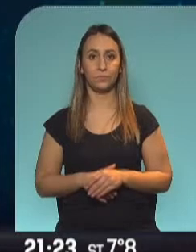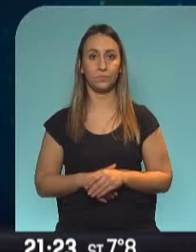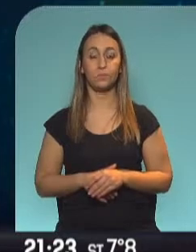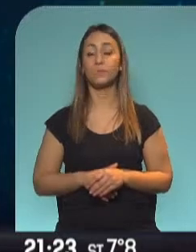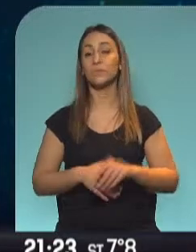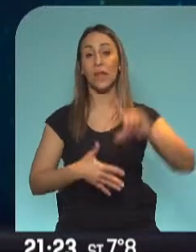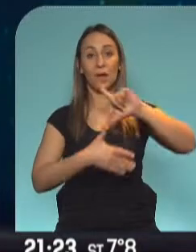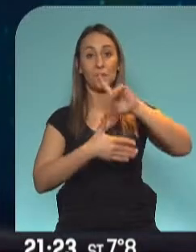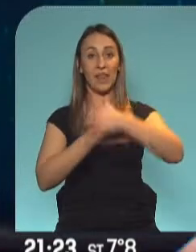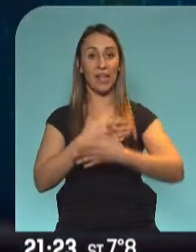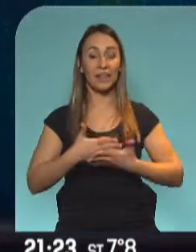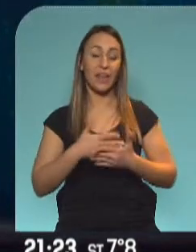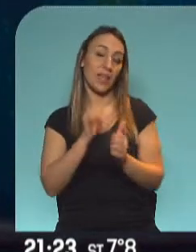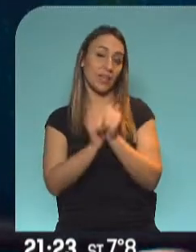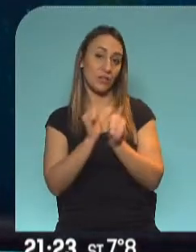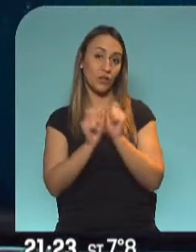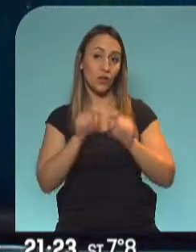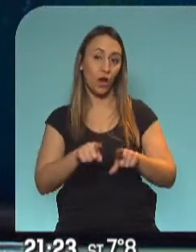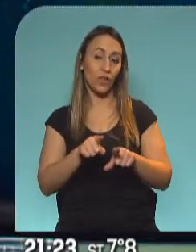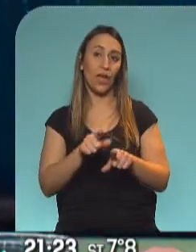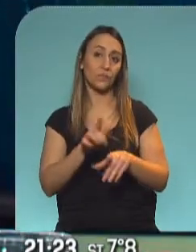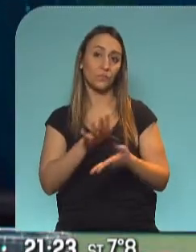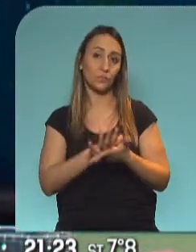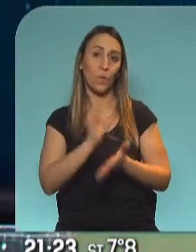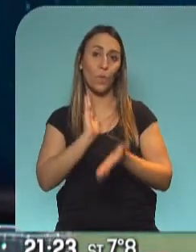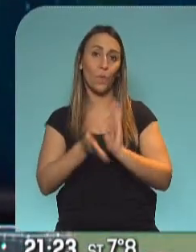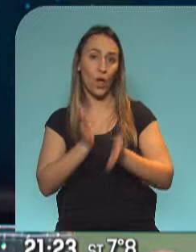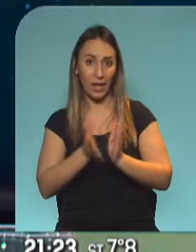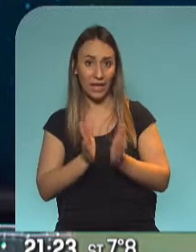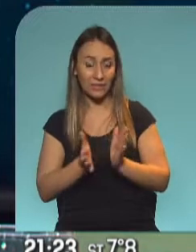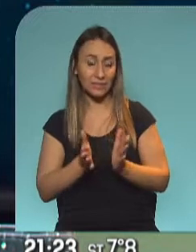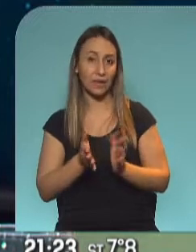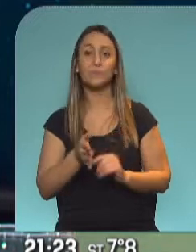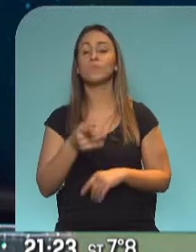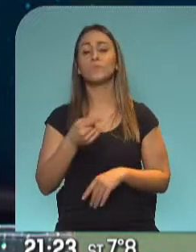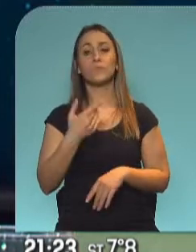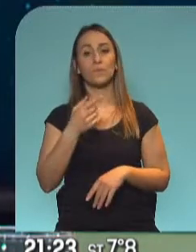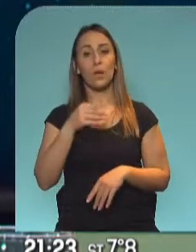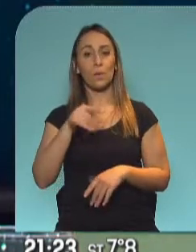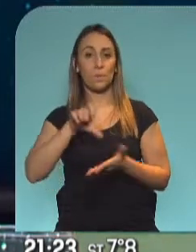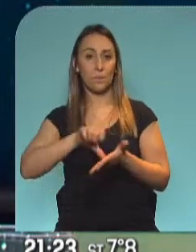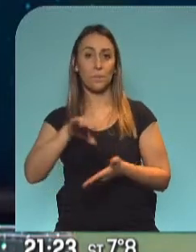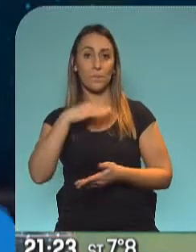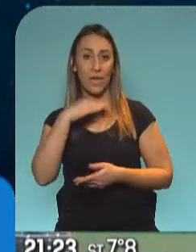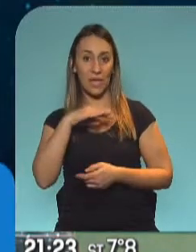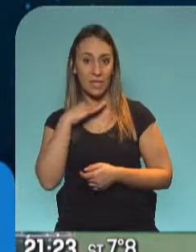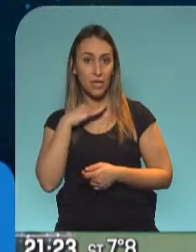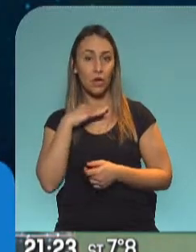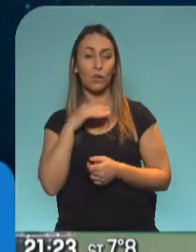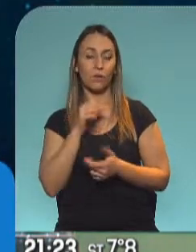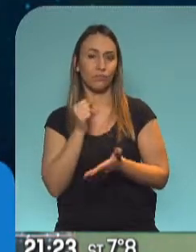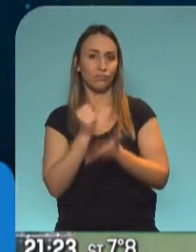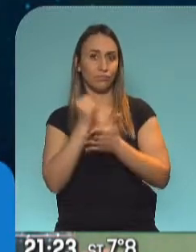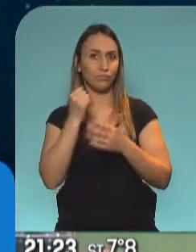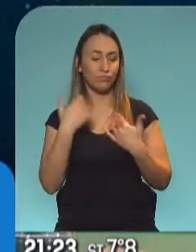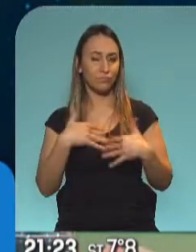América Latina y su historia de violencia institucional. México, entre tantos antecedentes de